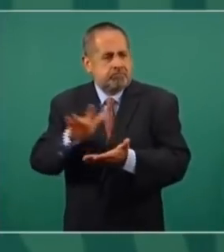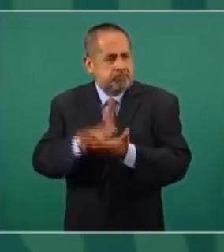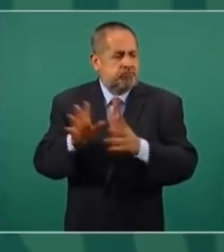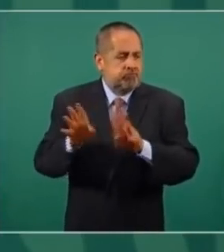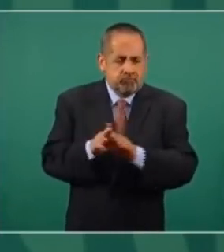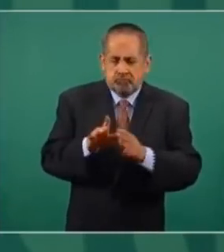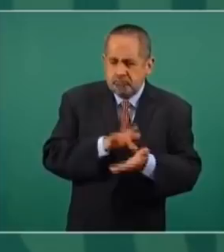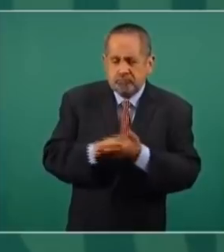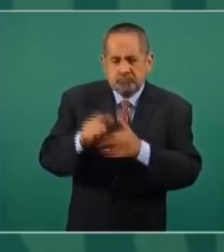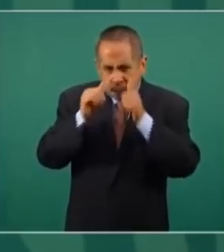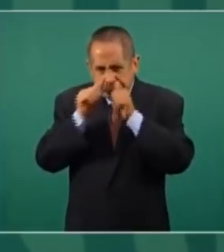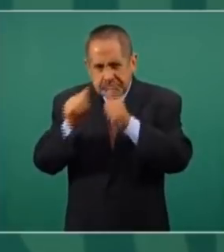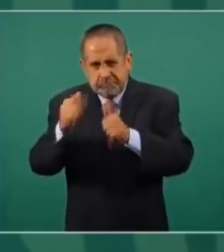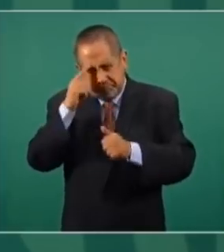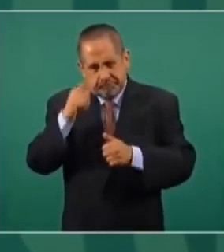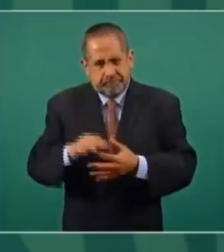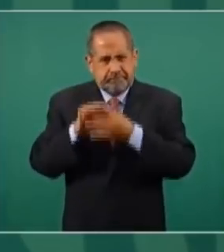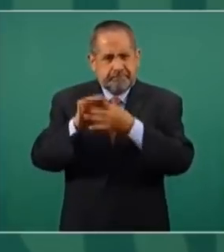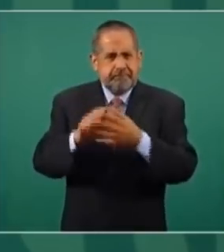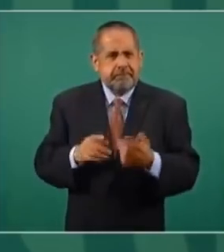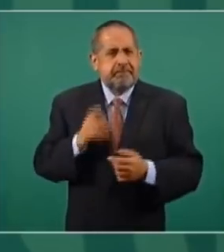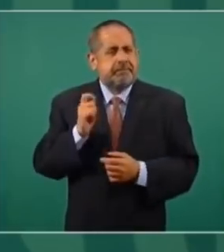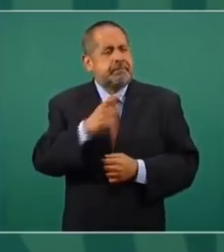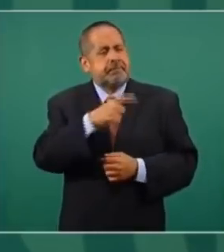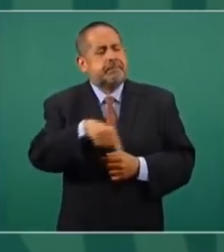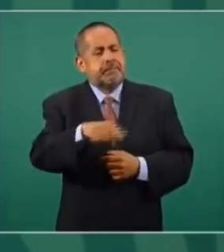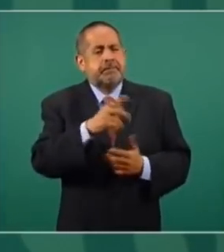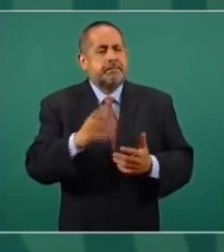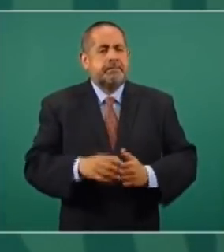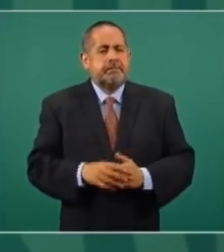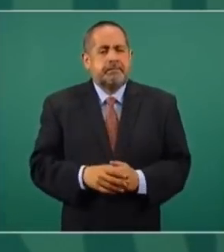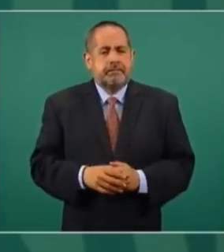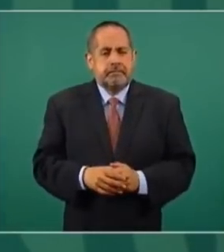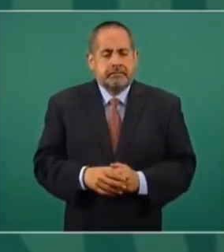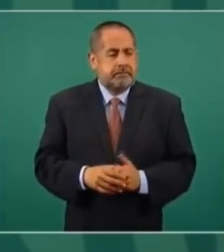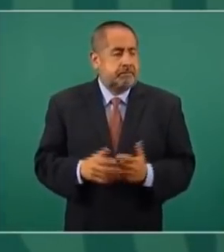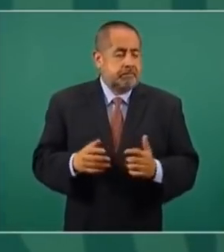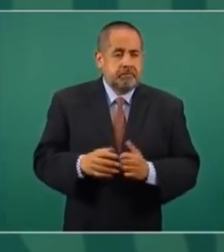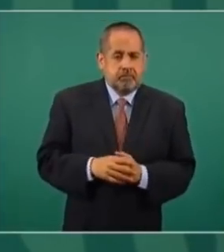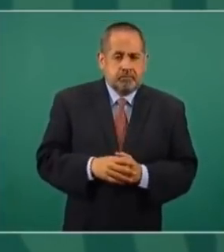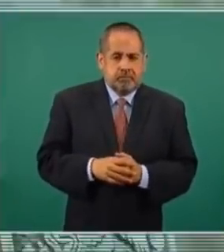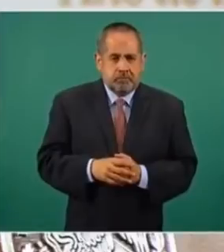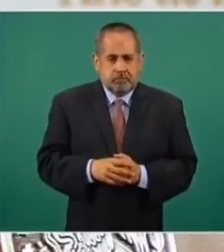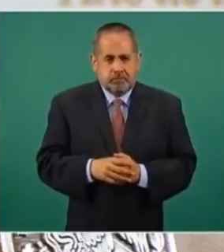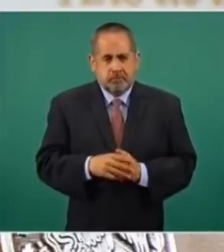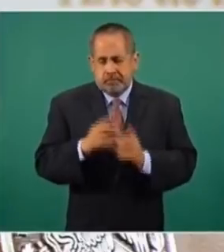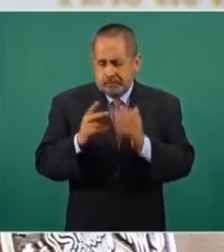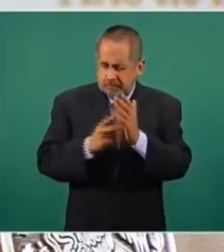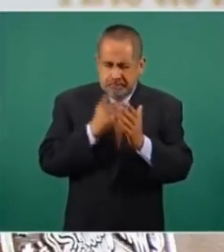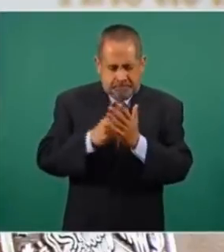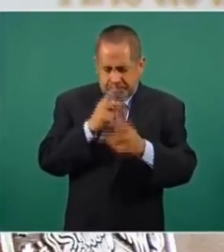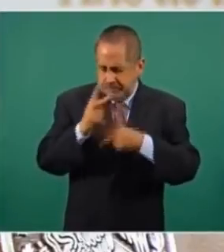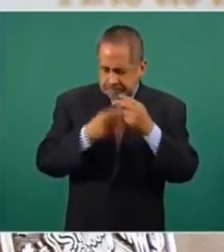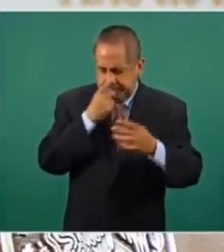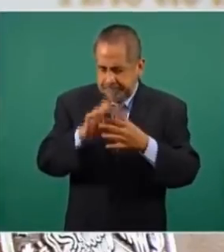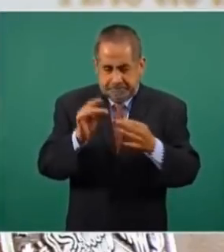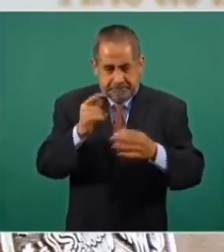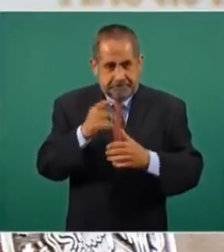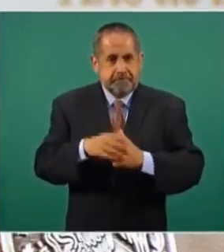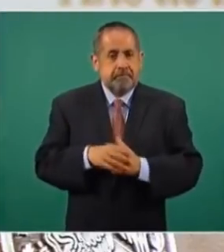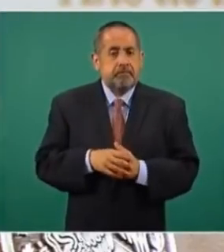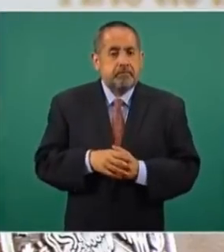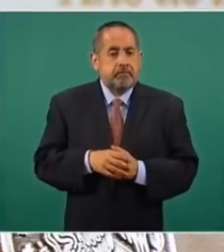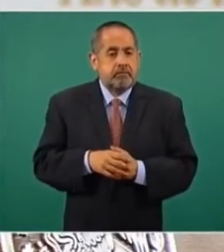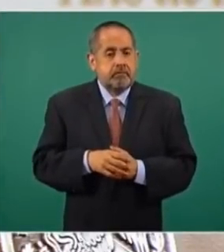su solidaridad, lo que están haciendo, o sea, aunque sea reiterativo, ¿no?